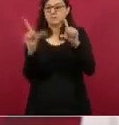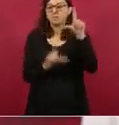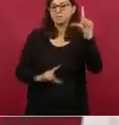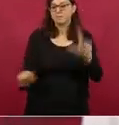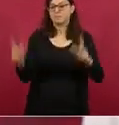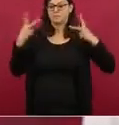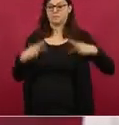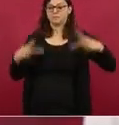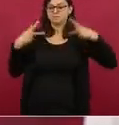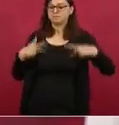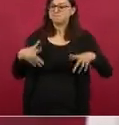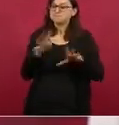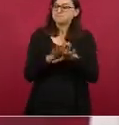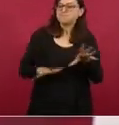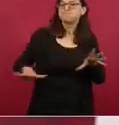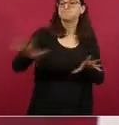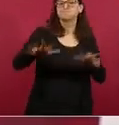un momento estelar